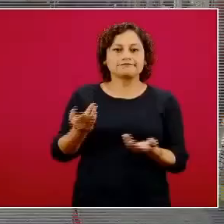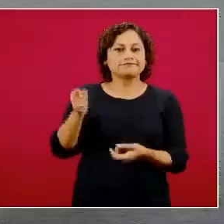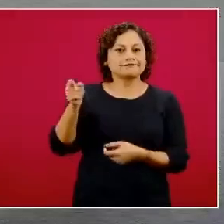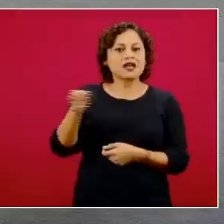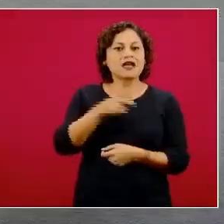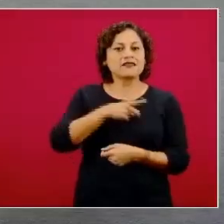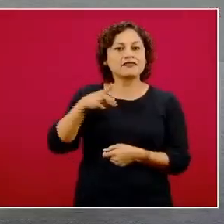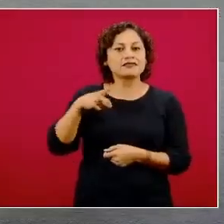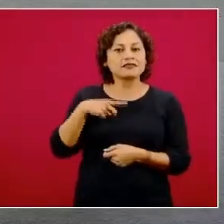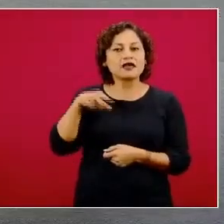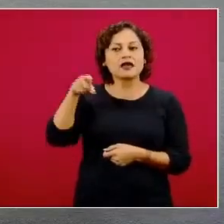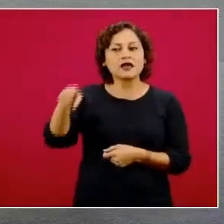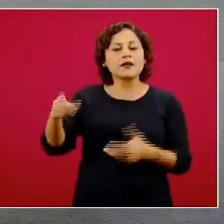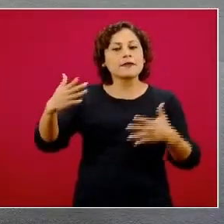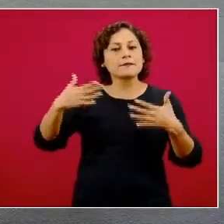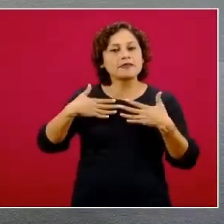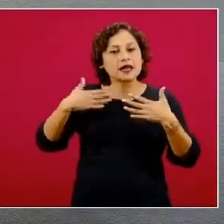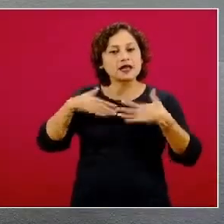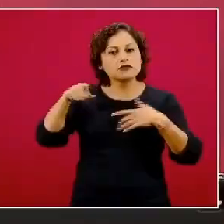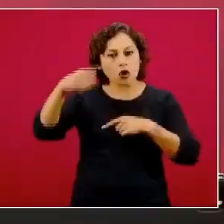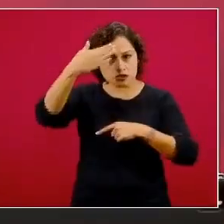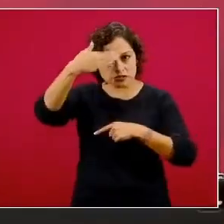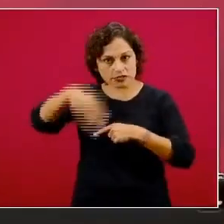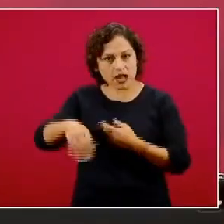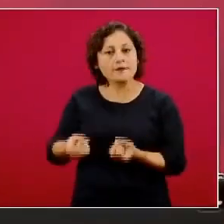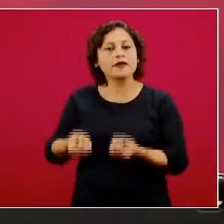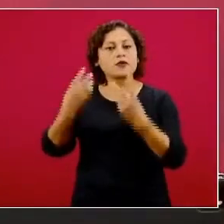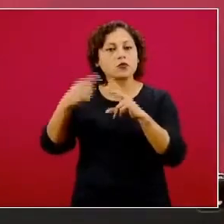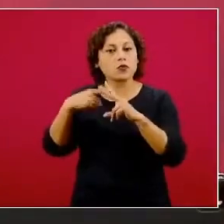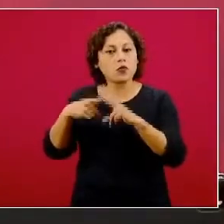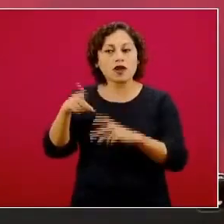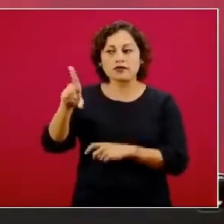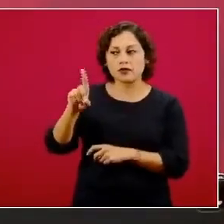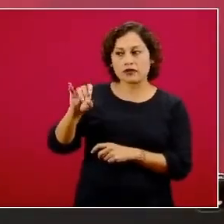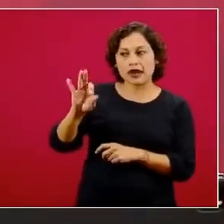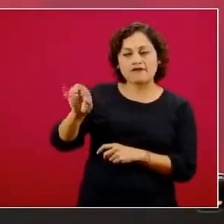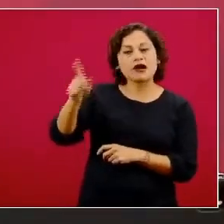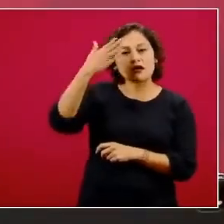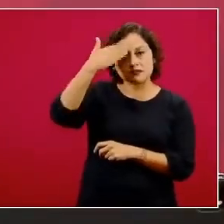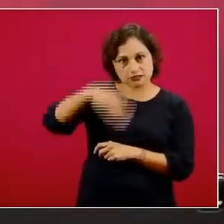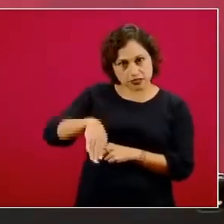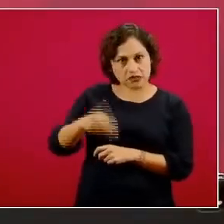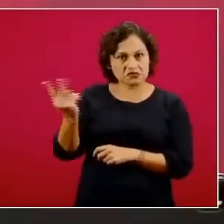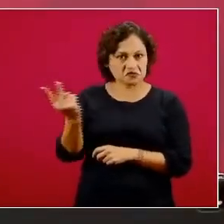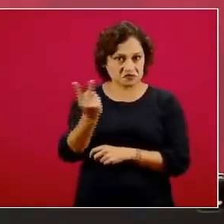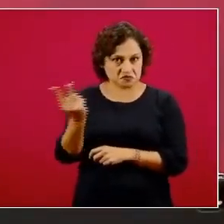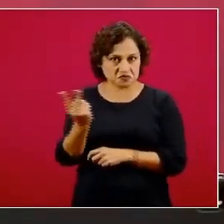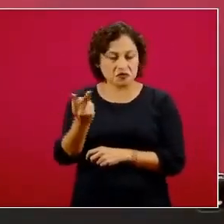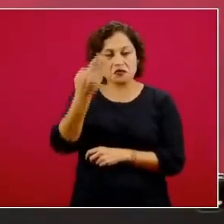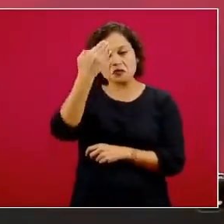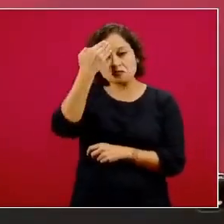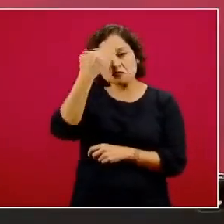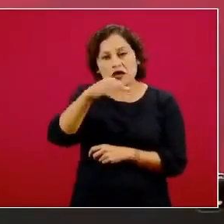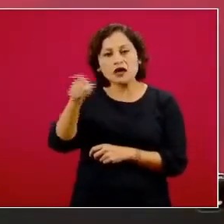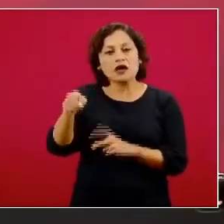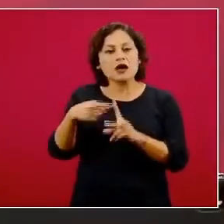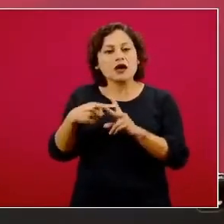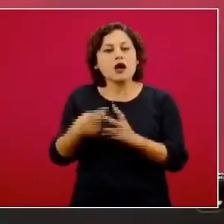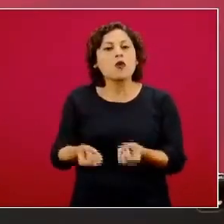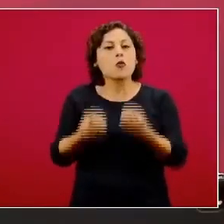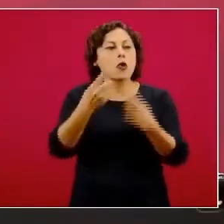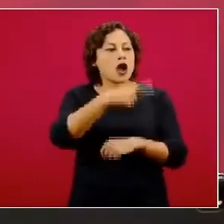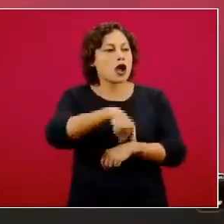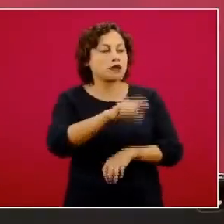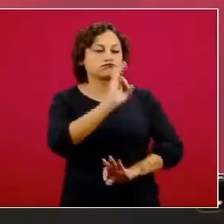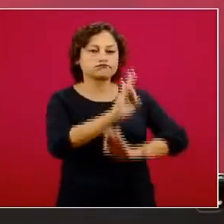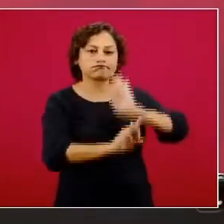con Fundación Teletón y con el Sistema Nacional DIF para saber qué número específico de personas